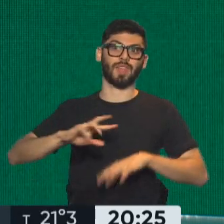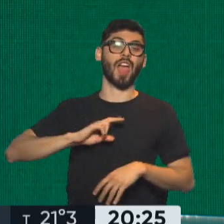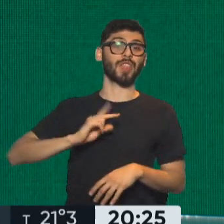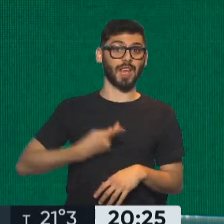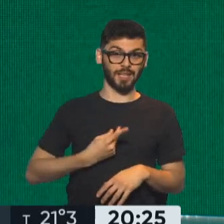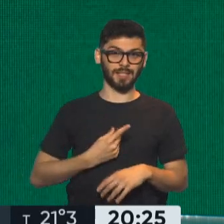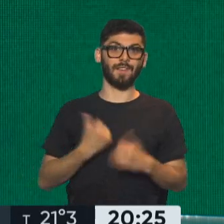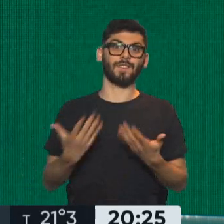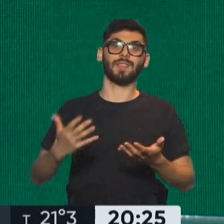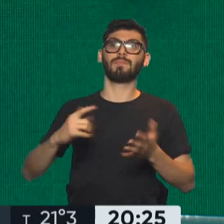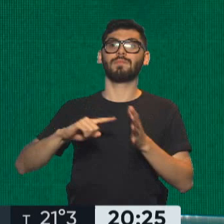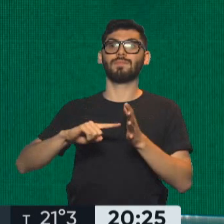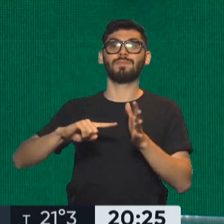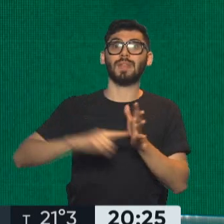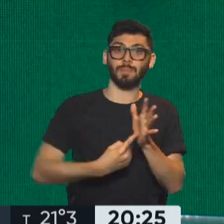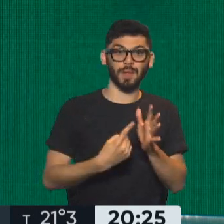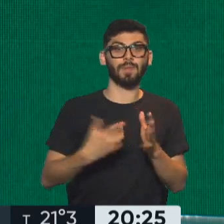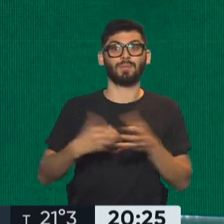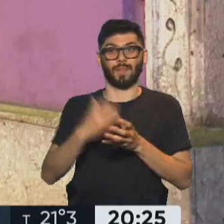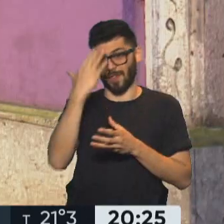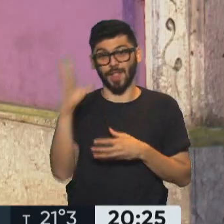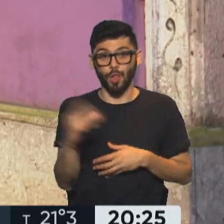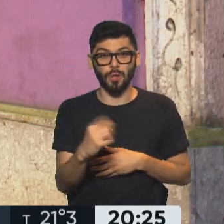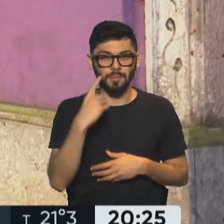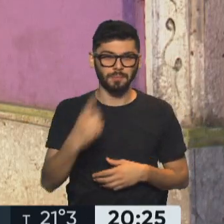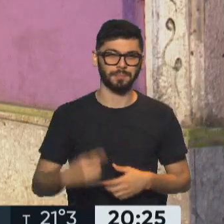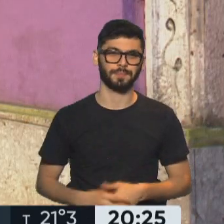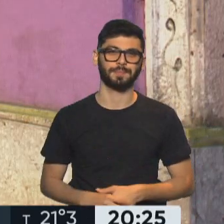legisladora porteña por el Frente de Todos. La compartimos.